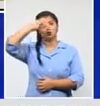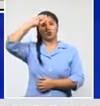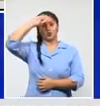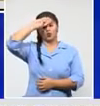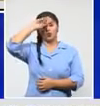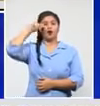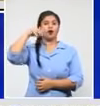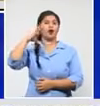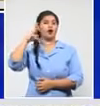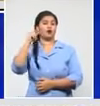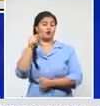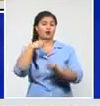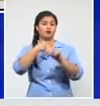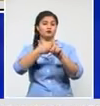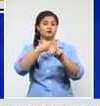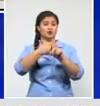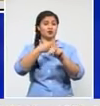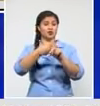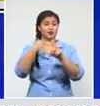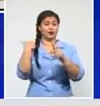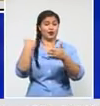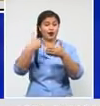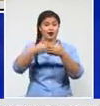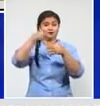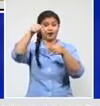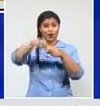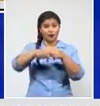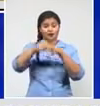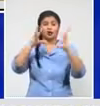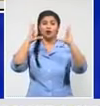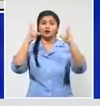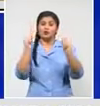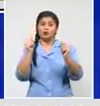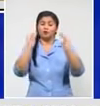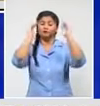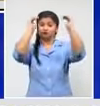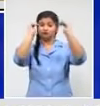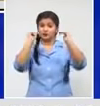de casos que tiene diagnosticado, ocupa la posición